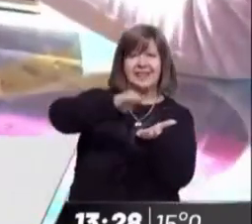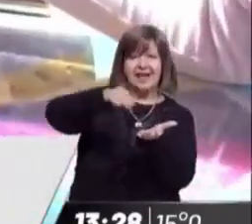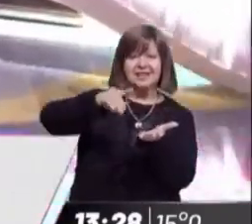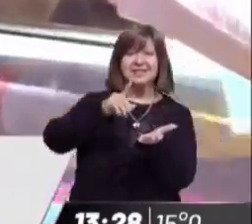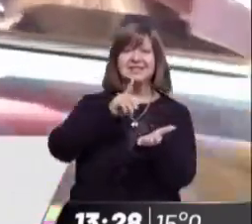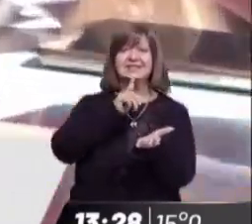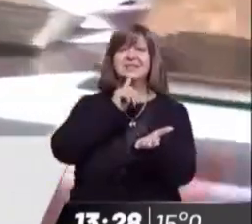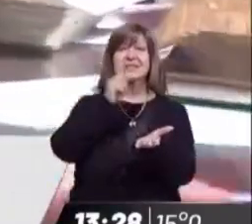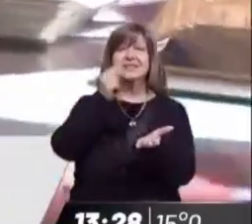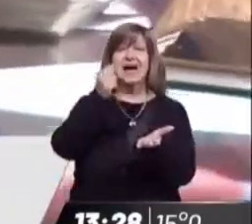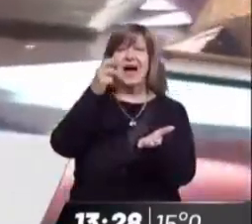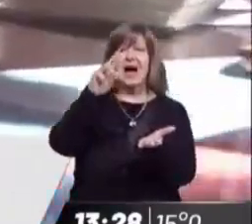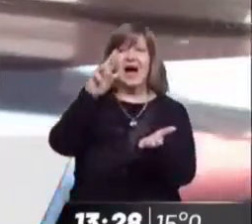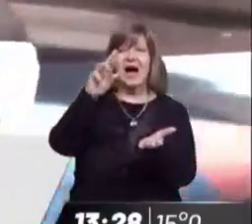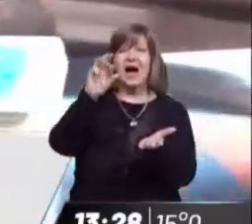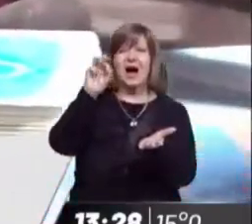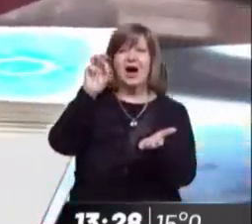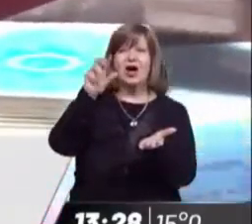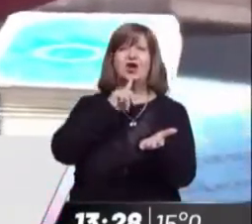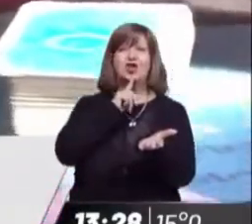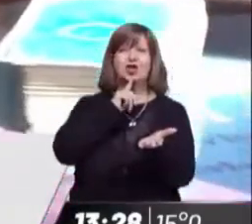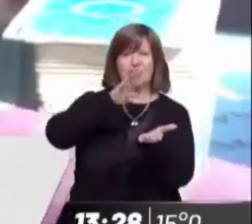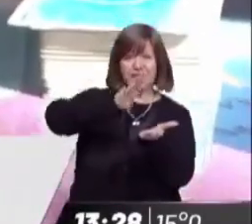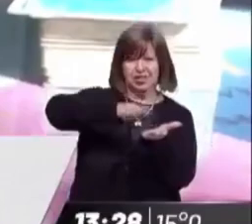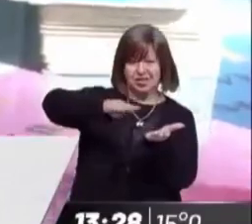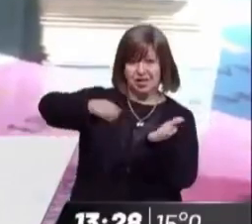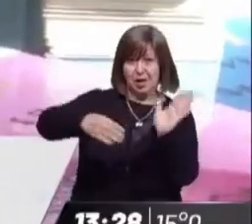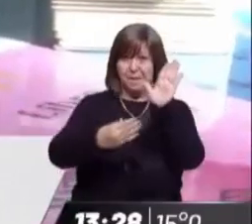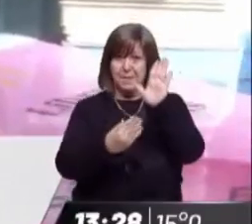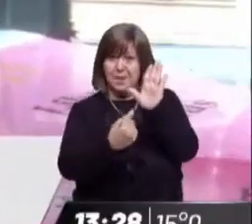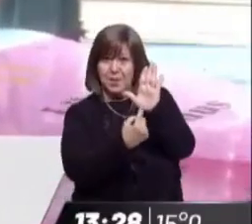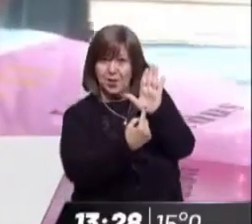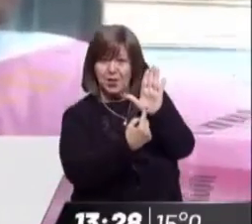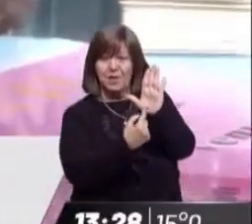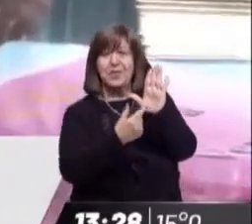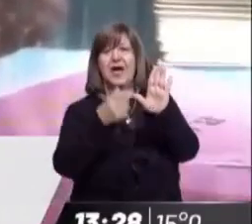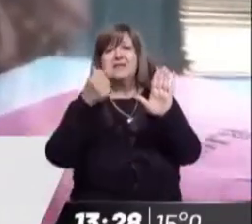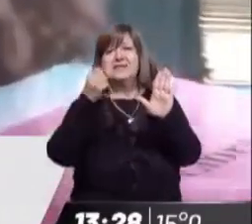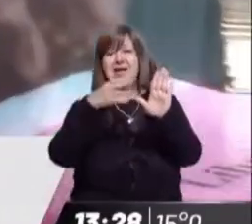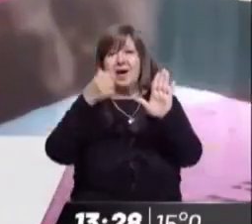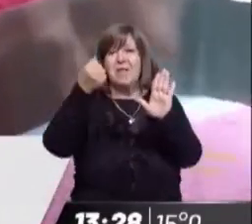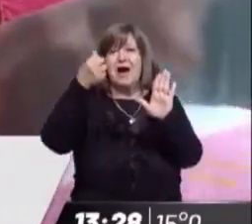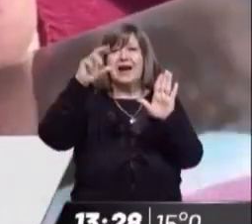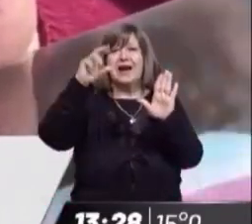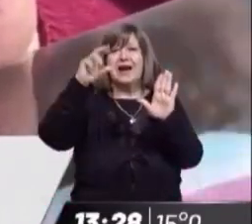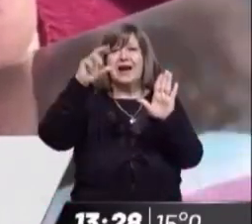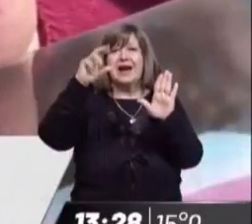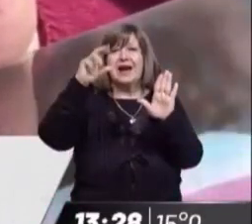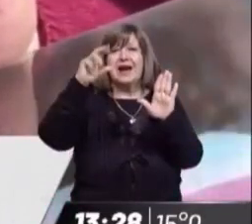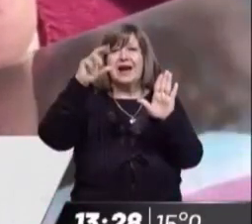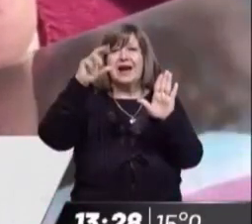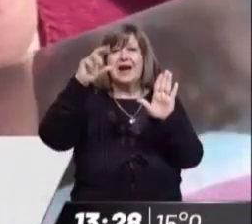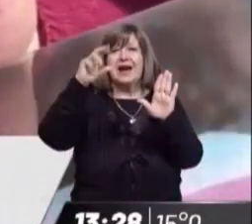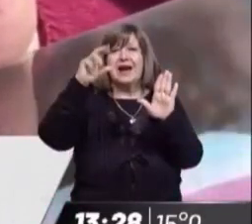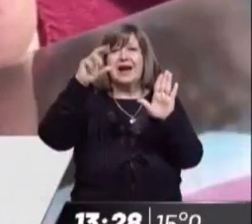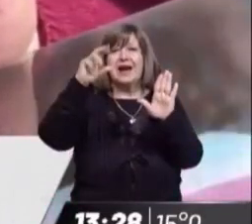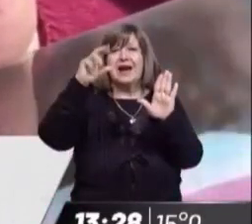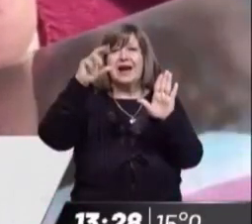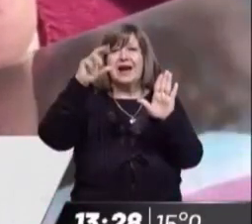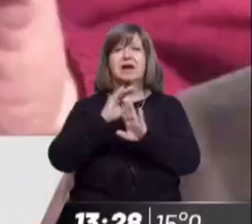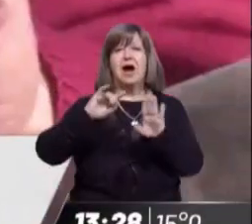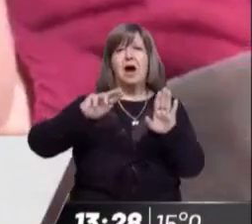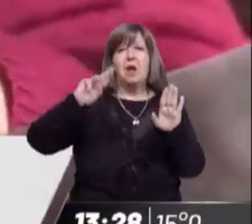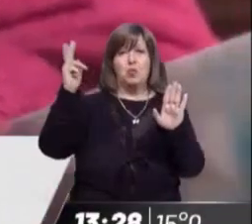Este es un tarot de un Rider White en donde justamente tenemos el arcano número 13 que nos representa la muerte y